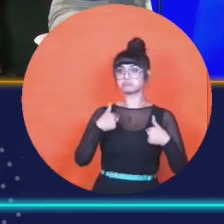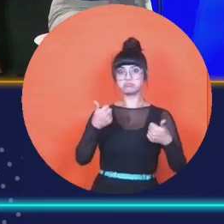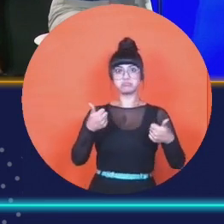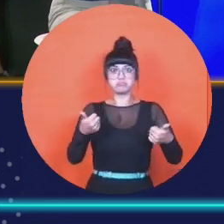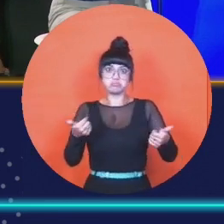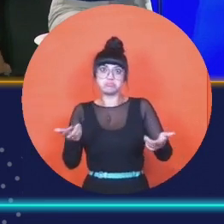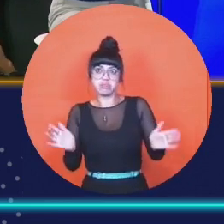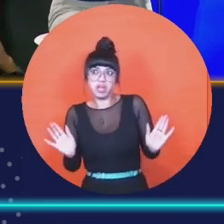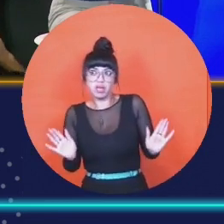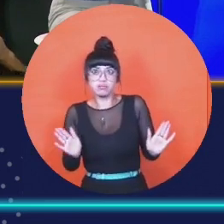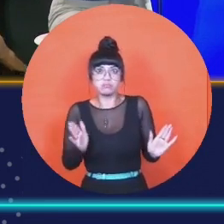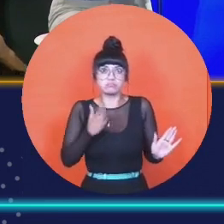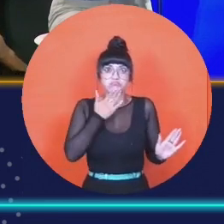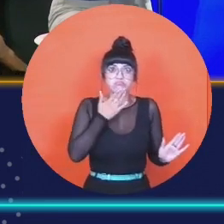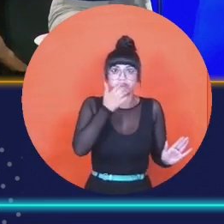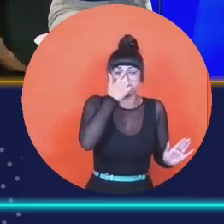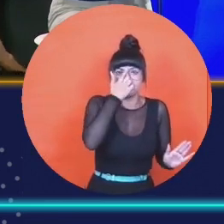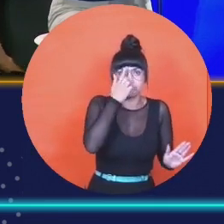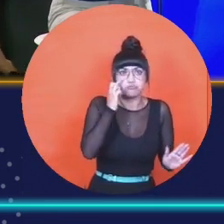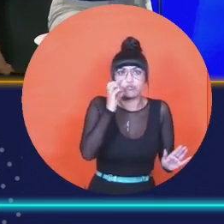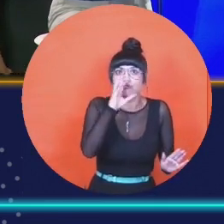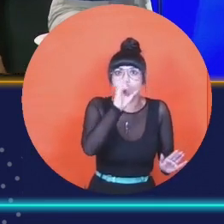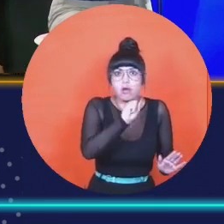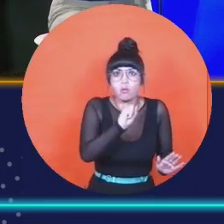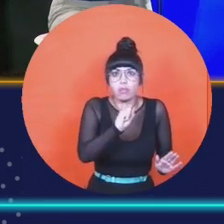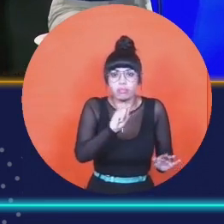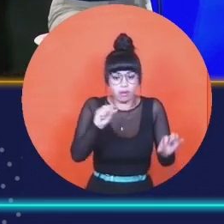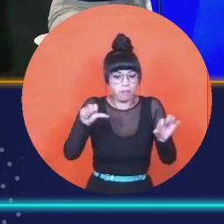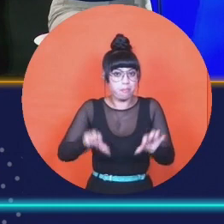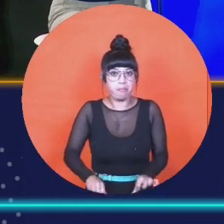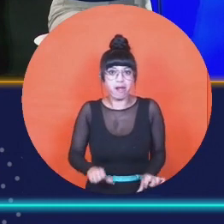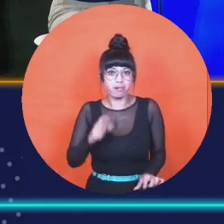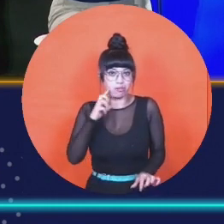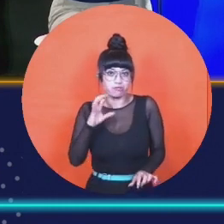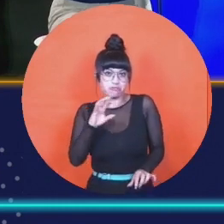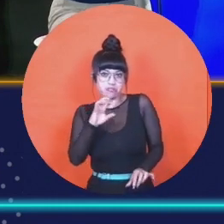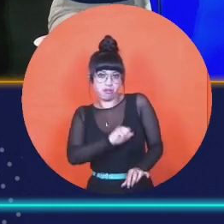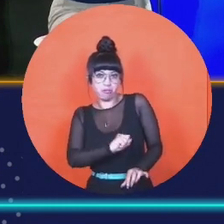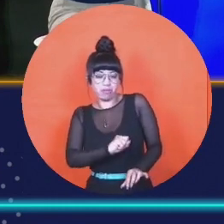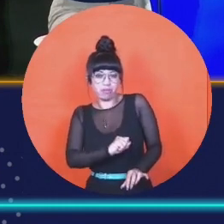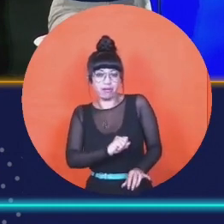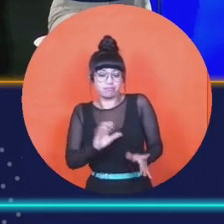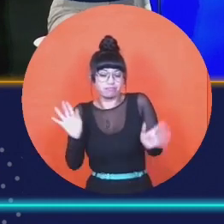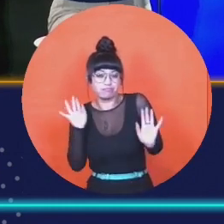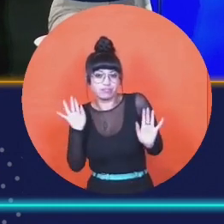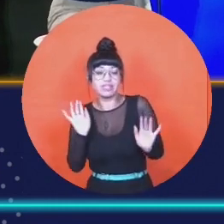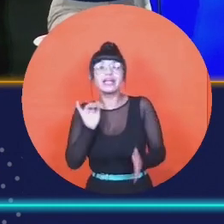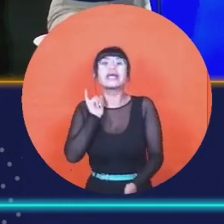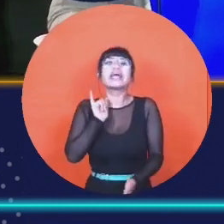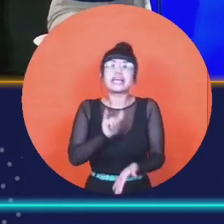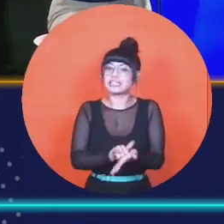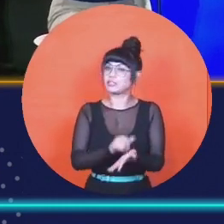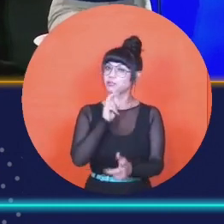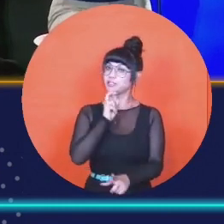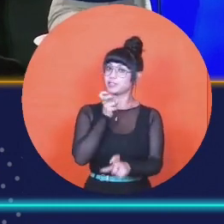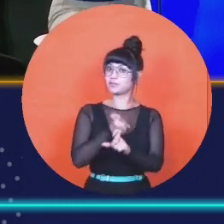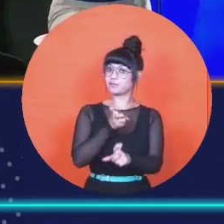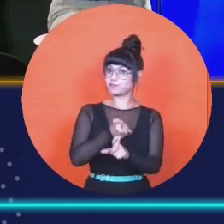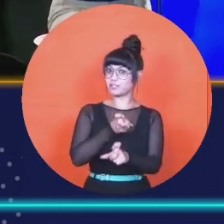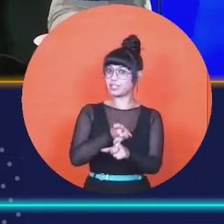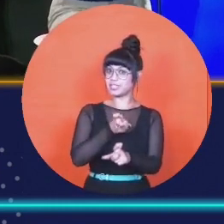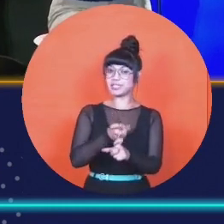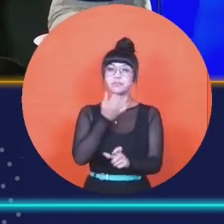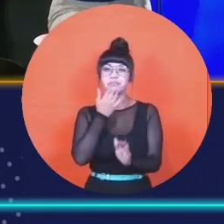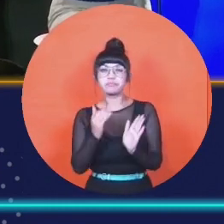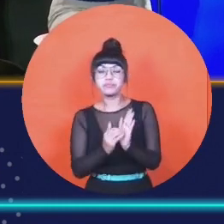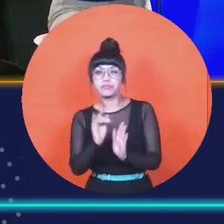como son y no se da cuenta que está impactando negativamente a los otros. Eso es difícil. O sea, cuando uno